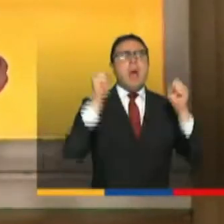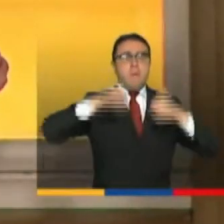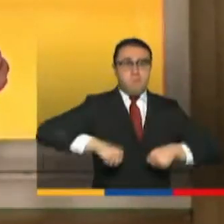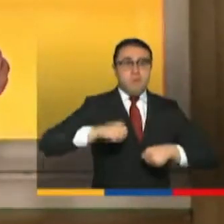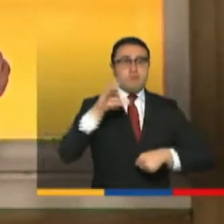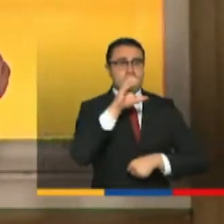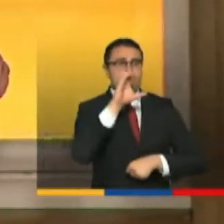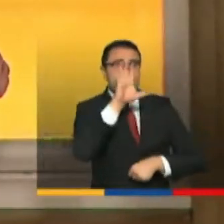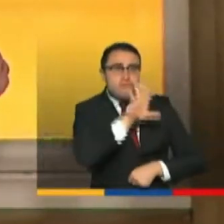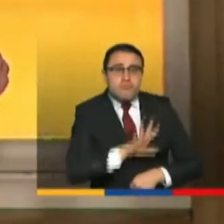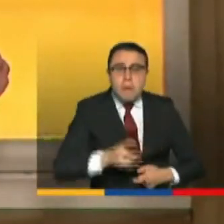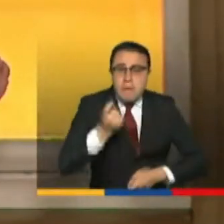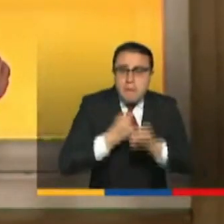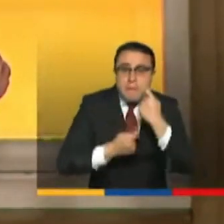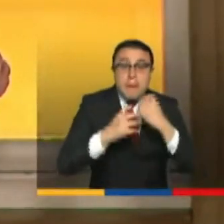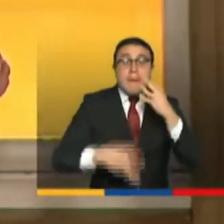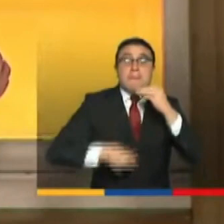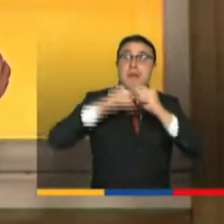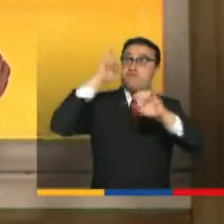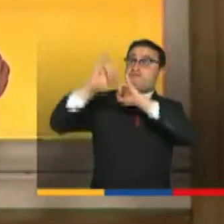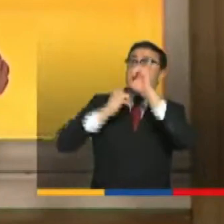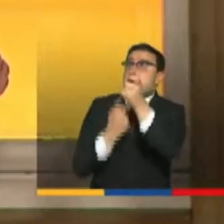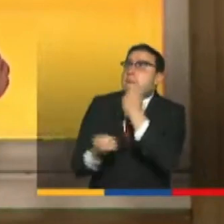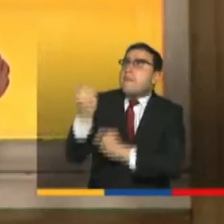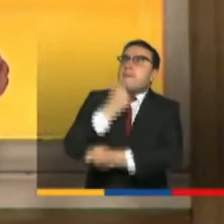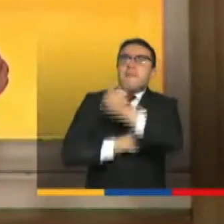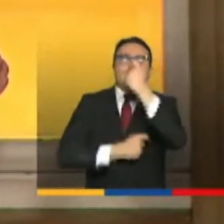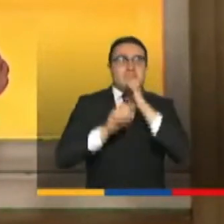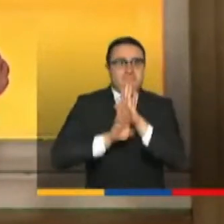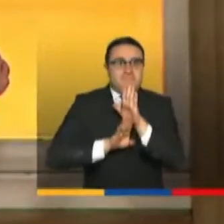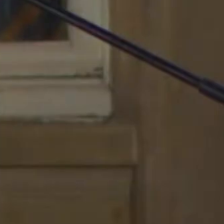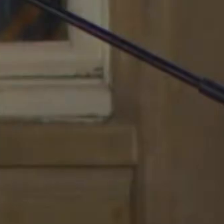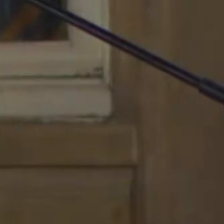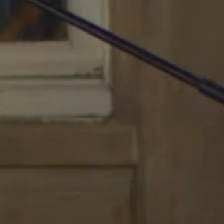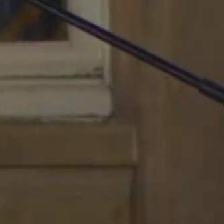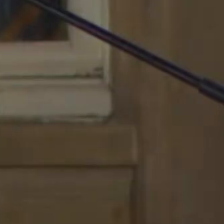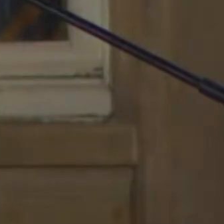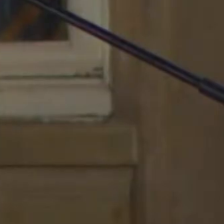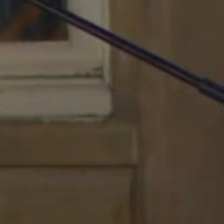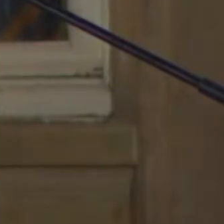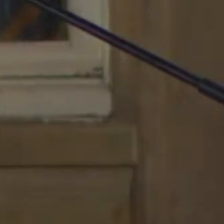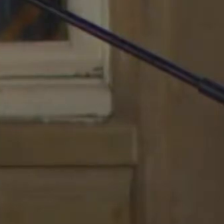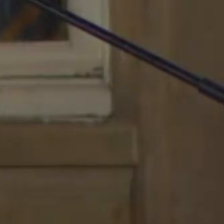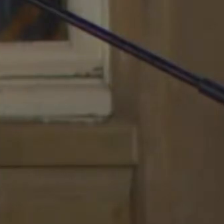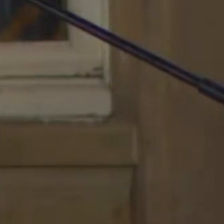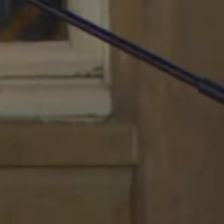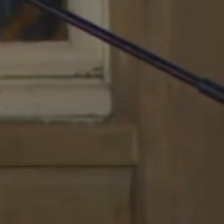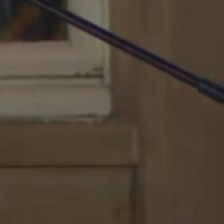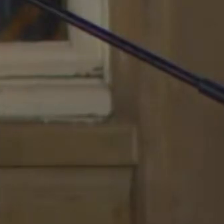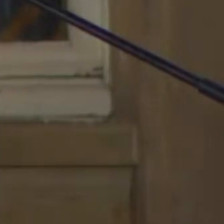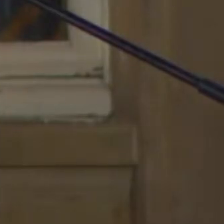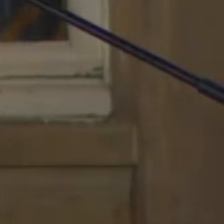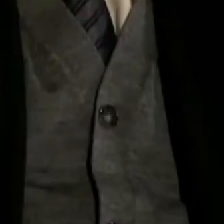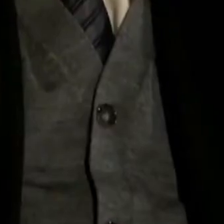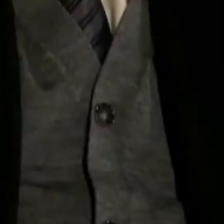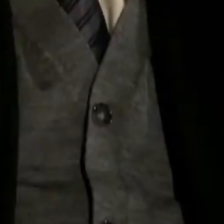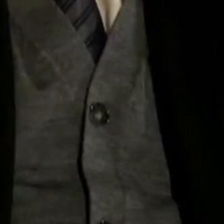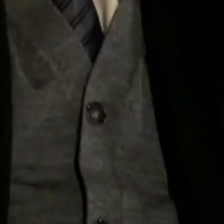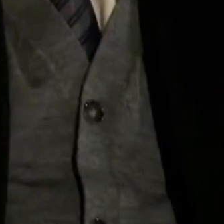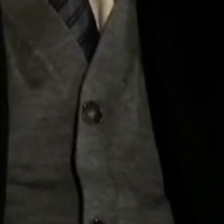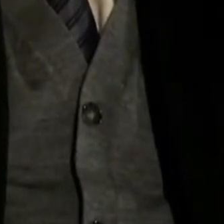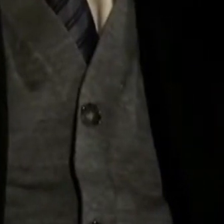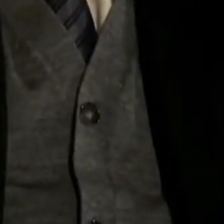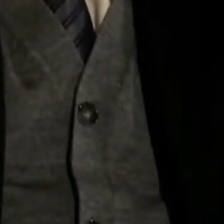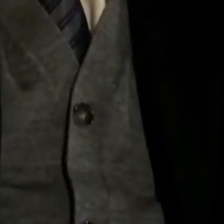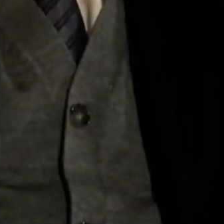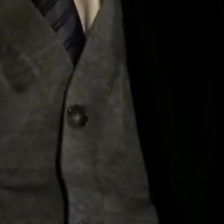de trabajo que, a su juicio, ha fracasado y debe modificarse para no continuar con una baja productividad y una inestabilidad laboral que afecta